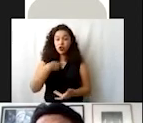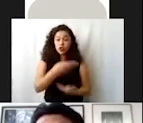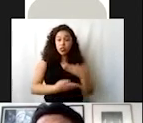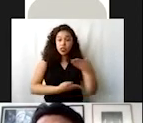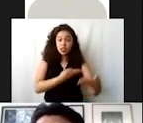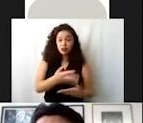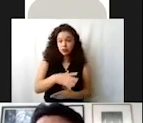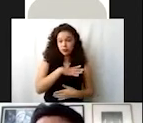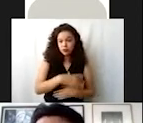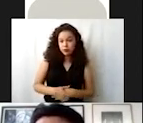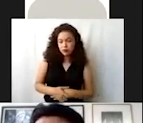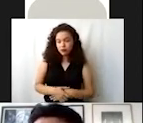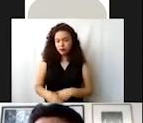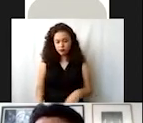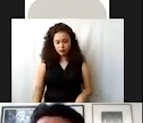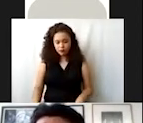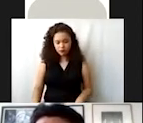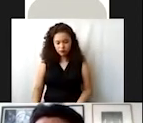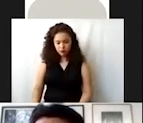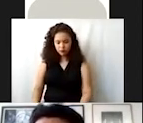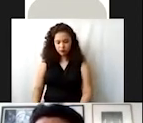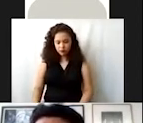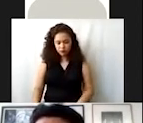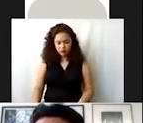¿no? De atención o